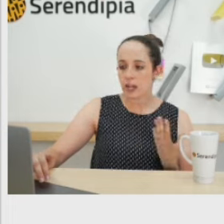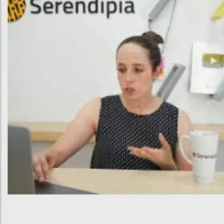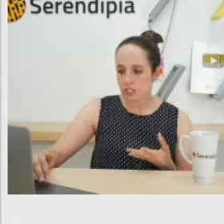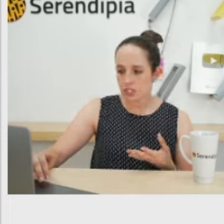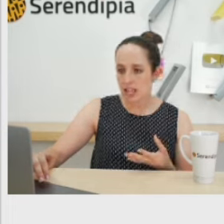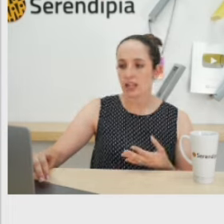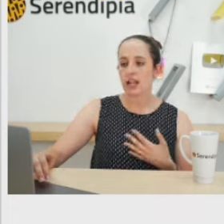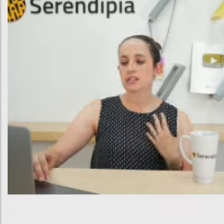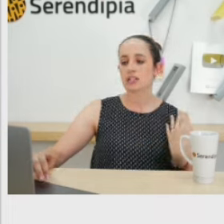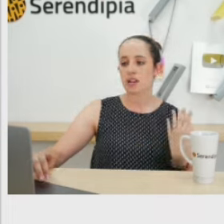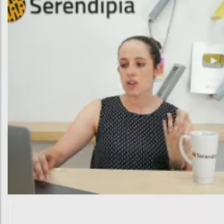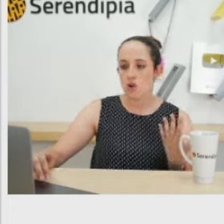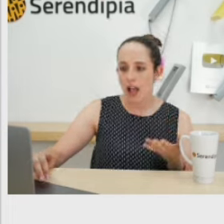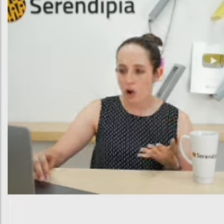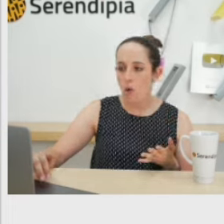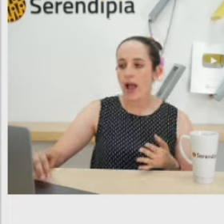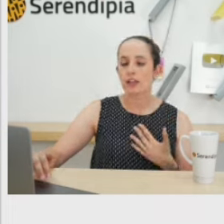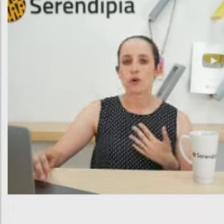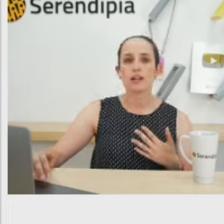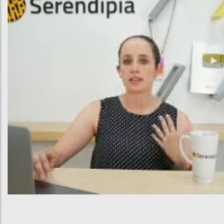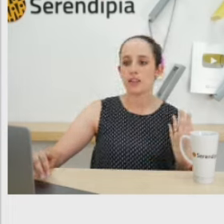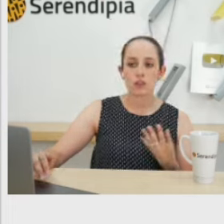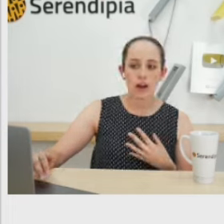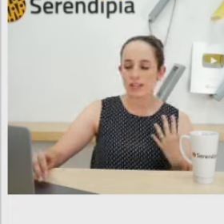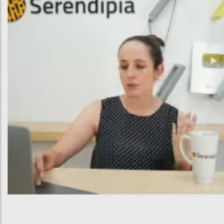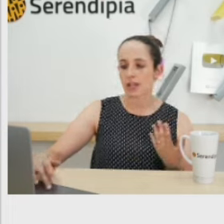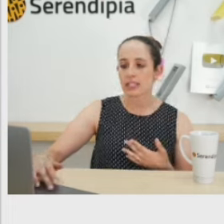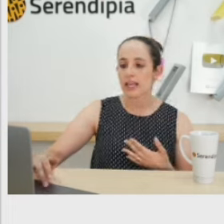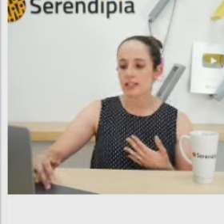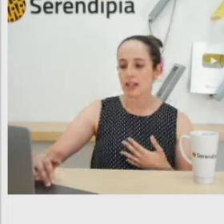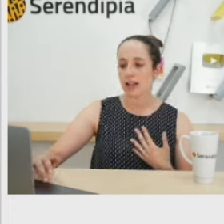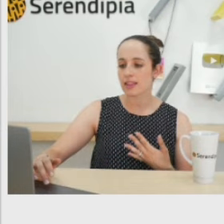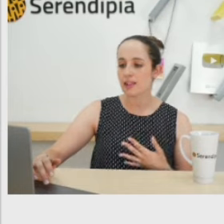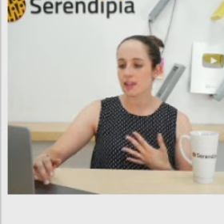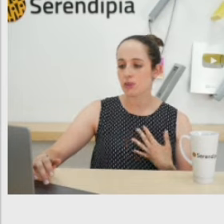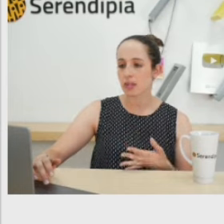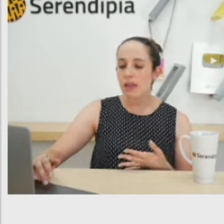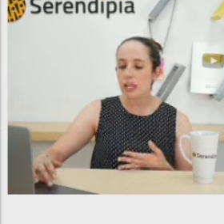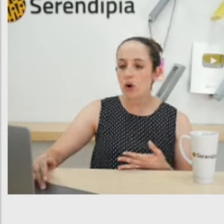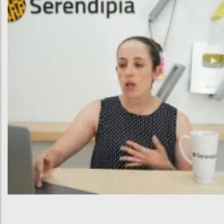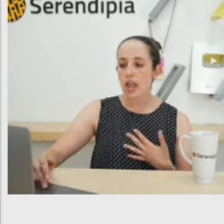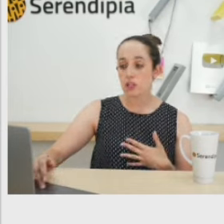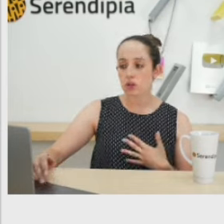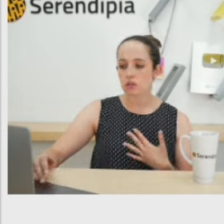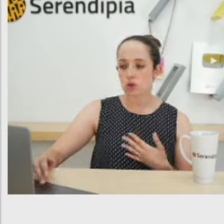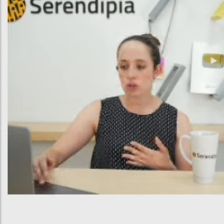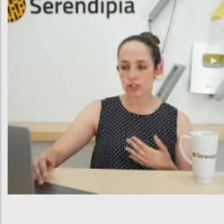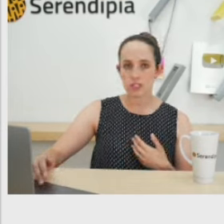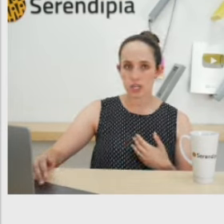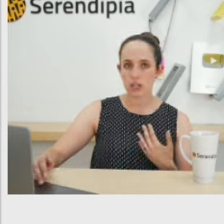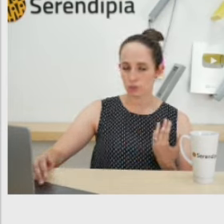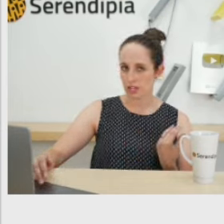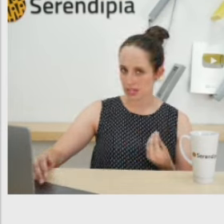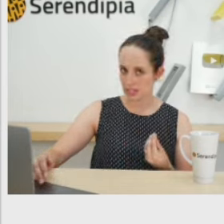lavando tinacos y cisternas, extrayendo agua, ¿no?, atendiendo a la ciudadanía en esta alcaldía de la Ciudad de México. Eso yo